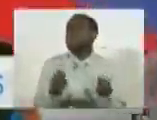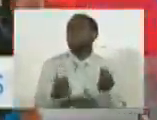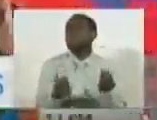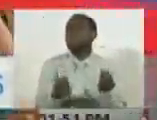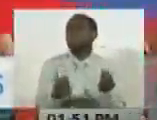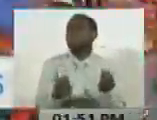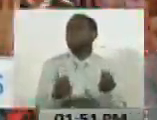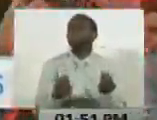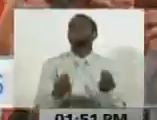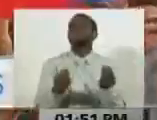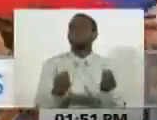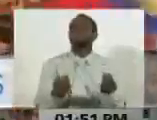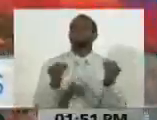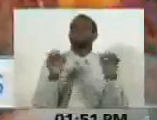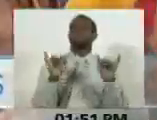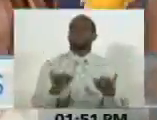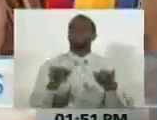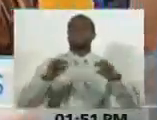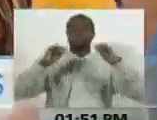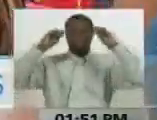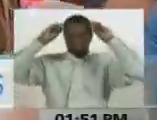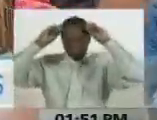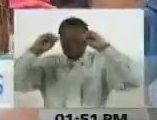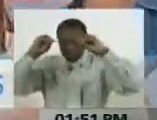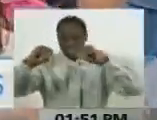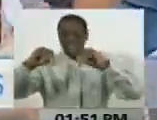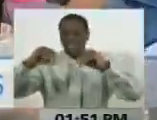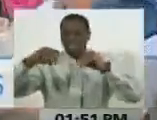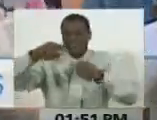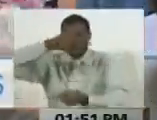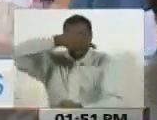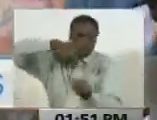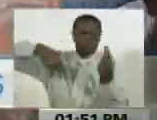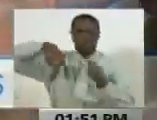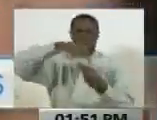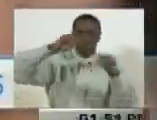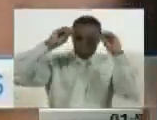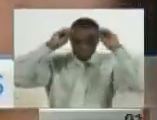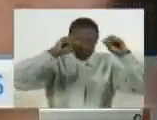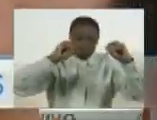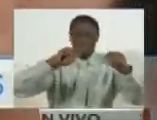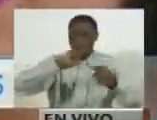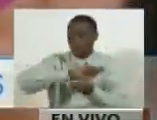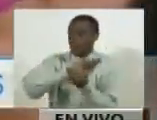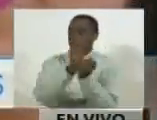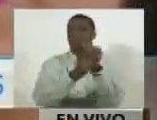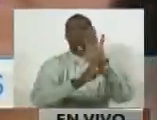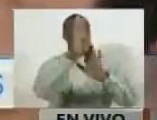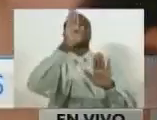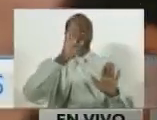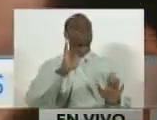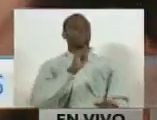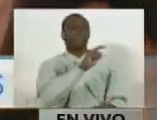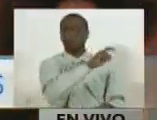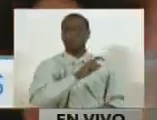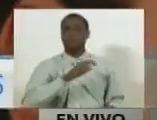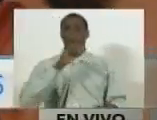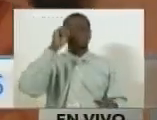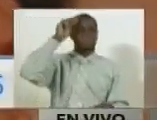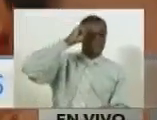de la pedagogía revolucionaria, transformadora, de los maestros, de las maestras,